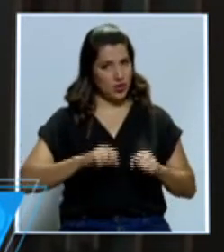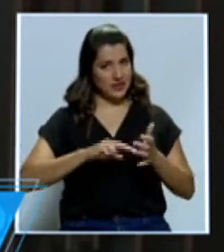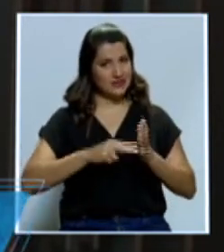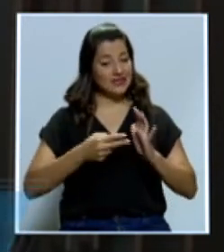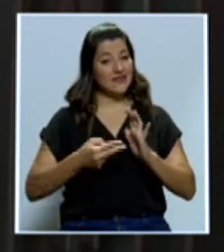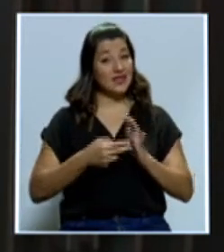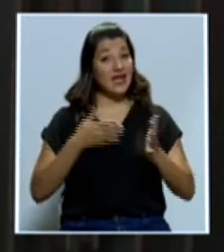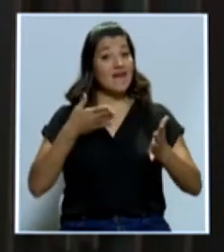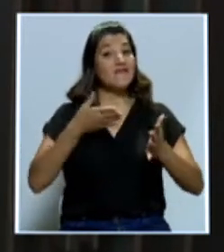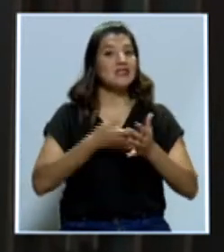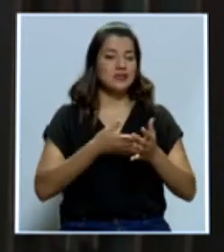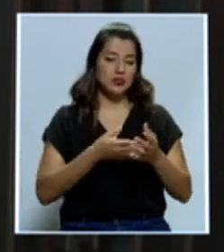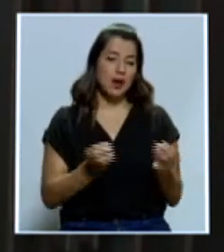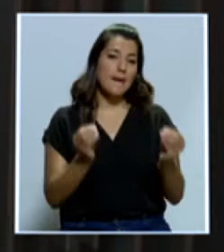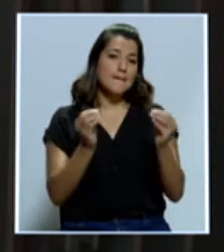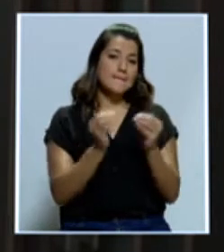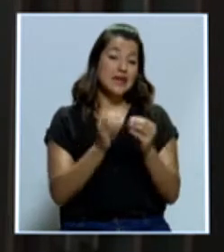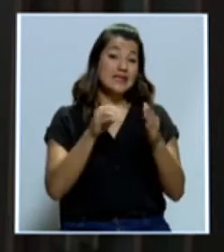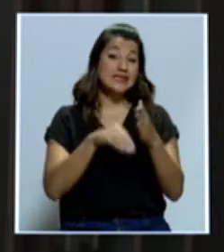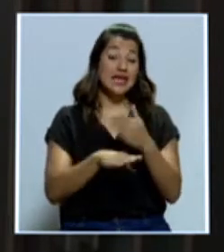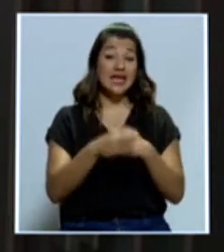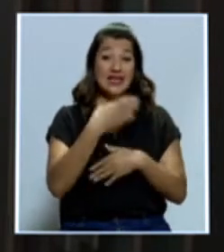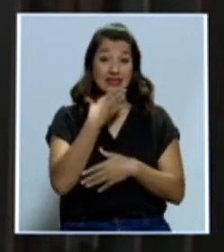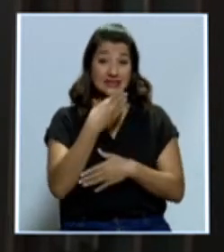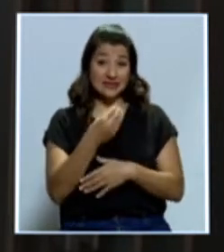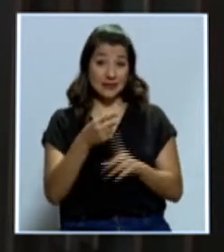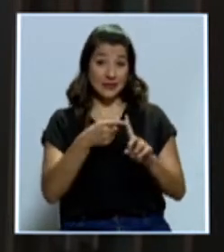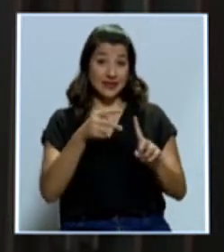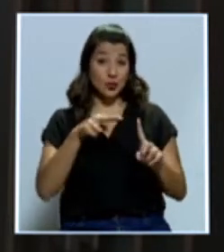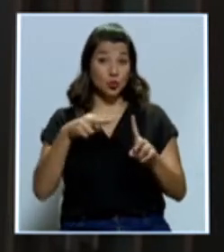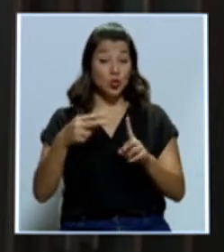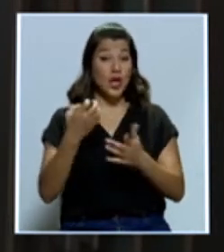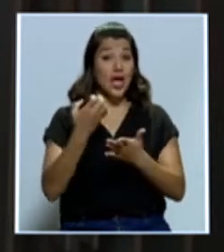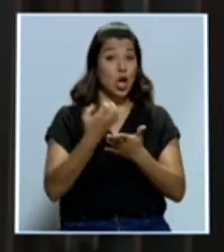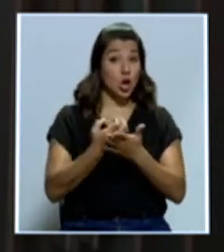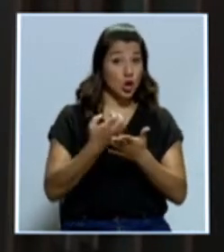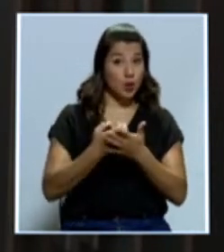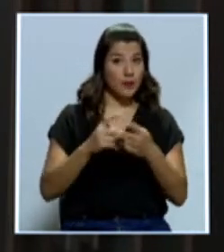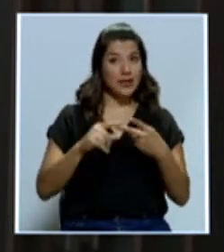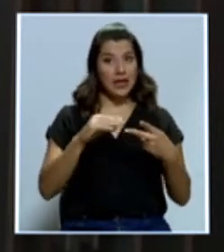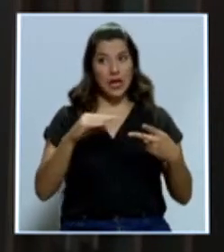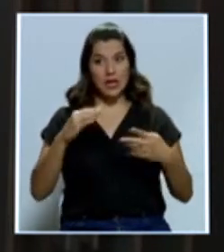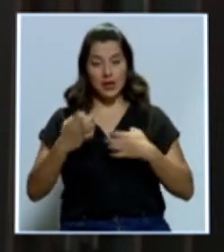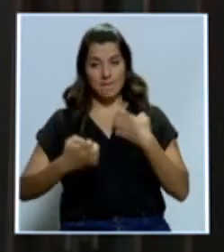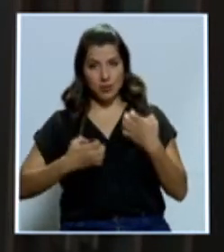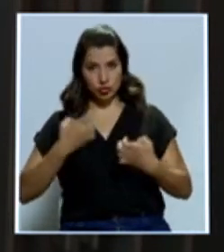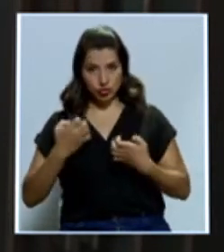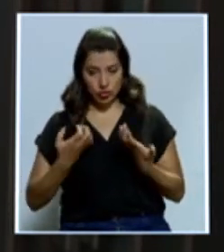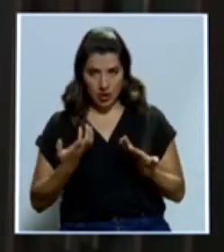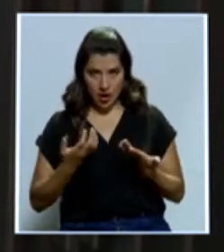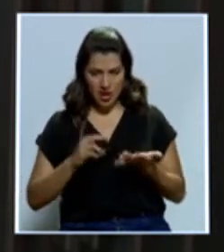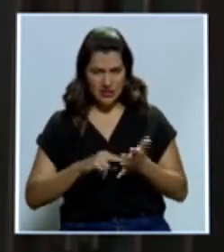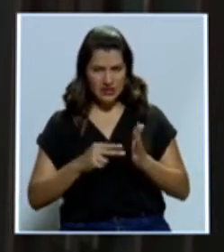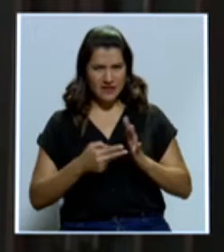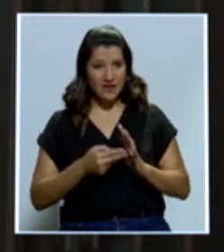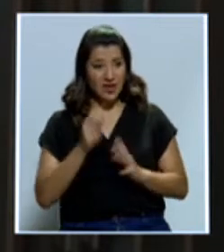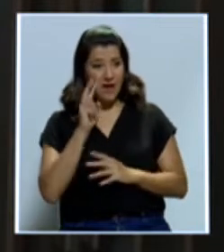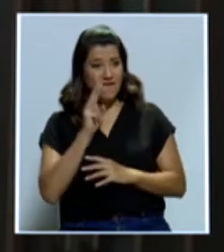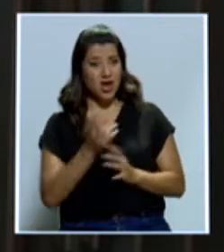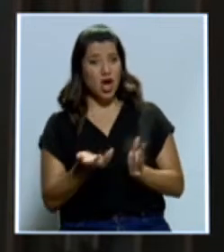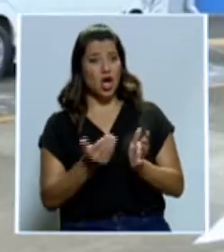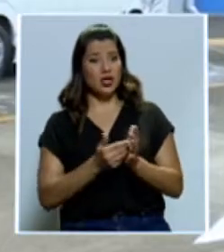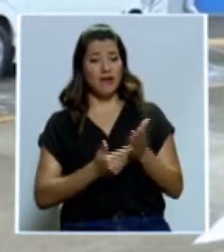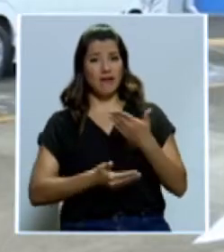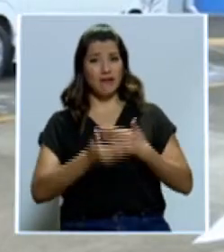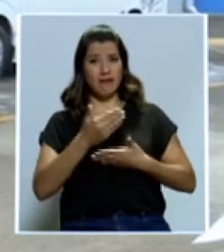época como diciembre, ¿verdad? No solamente en la parte económica, sino en la parte emocional de las personas. O sea, vernos bajo aquellas medidas restrictivas